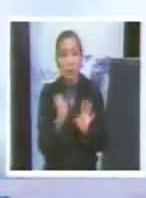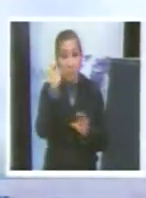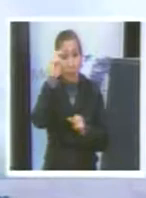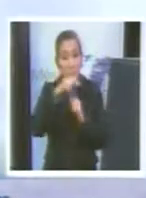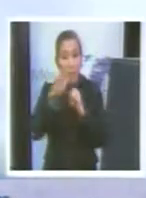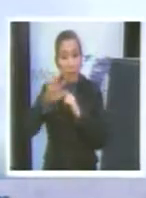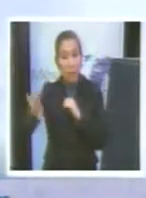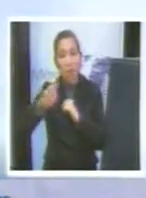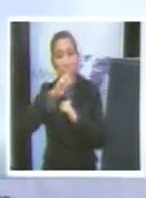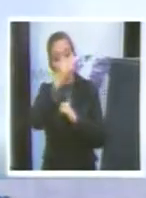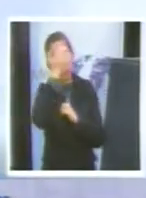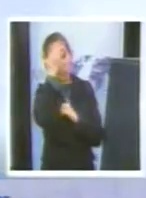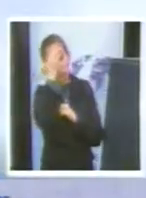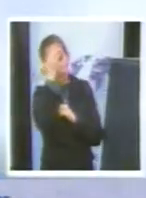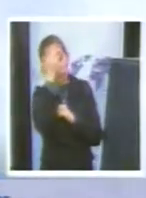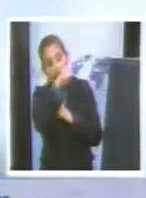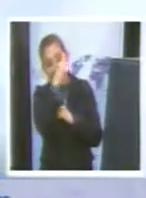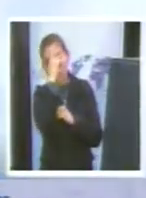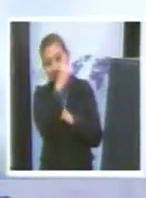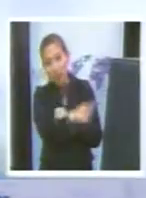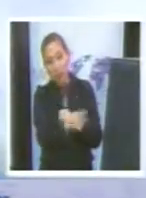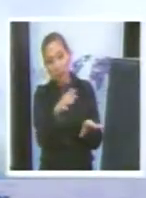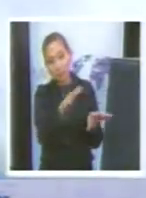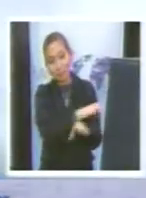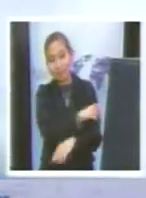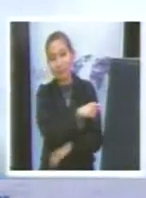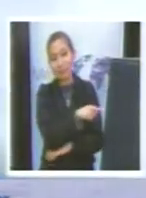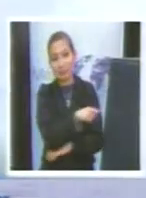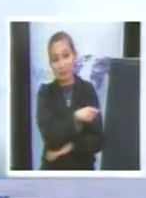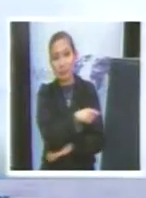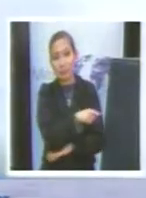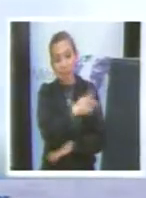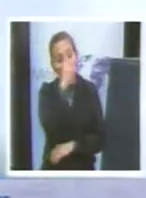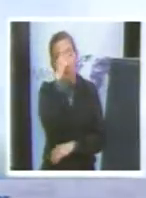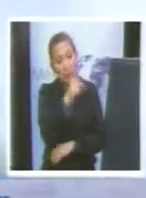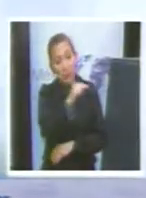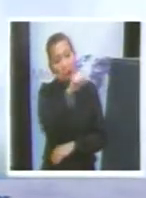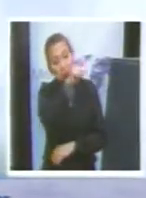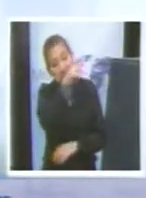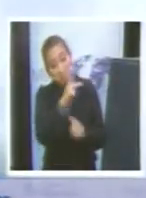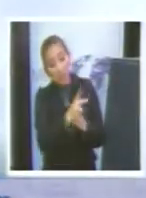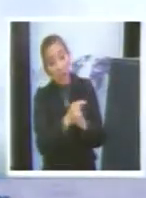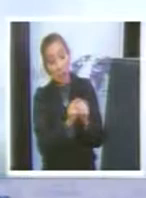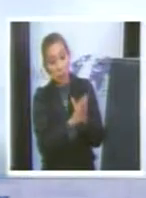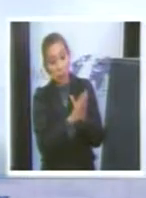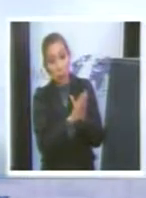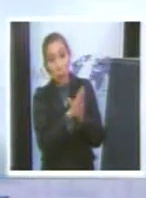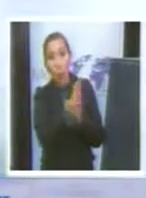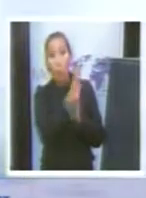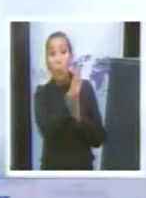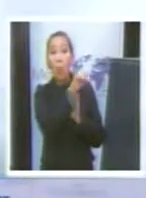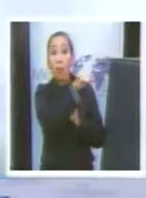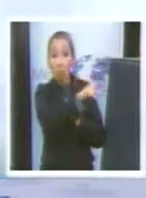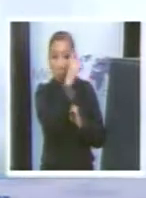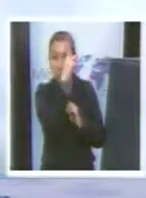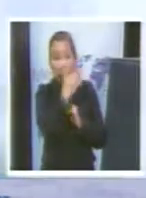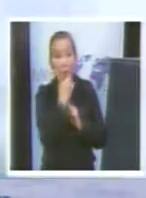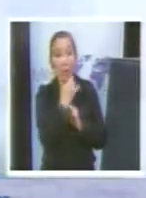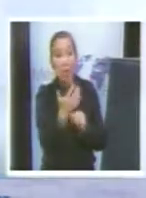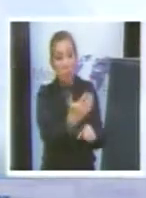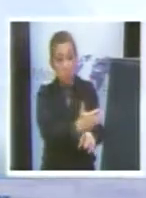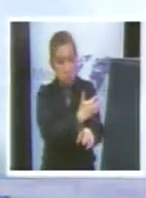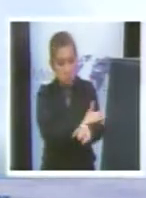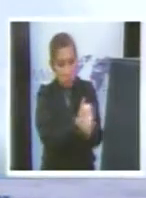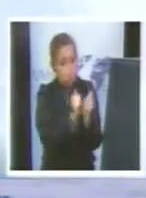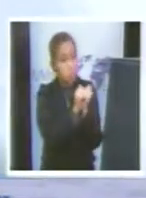Europa reconocen que México ha cambiado, que México es una nación emergente, que México es un buen compañero